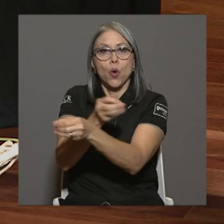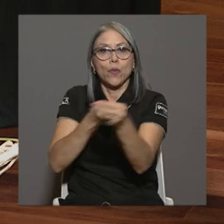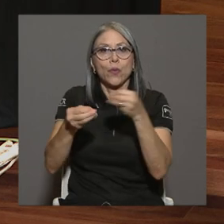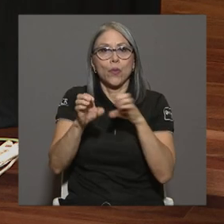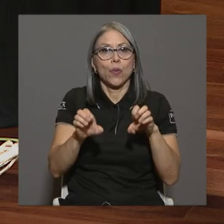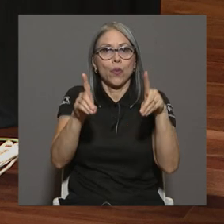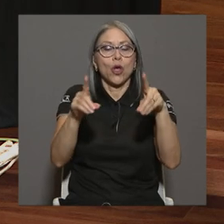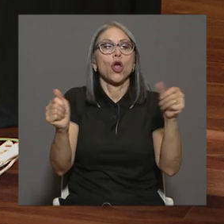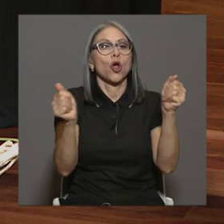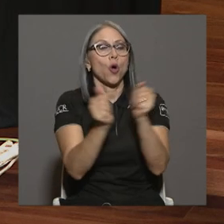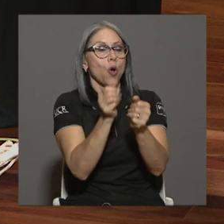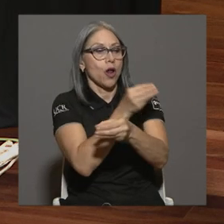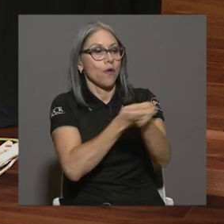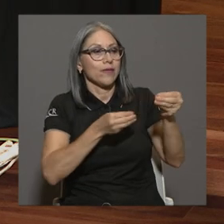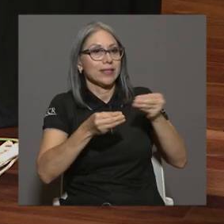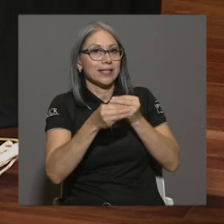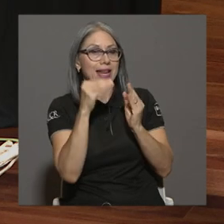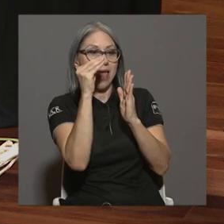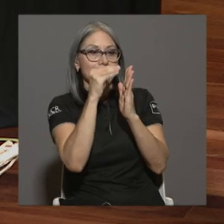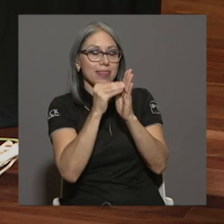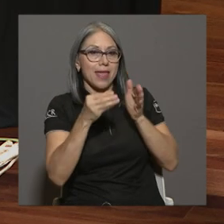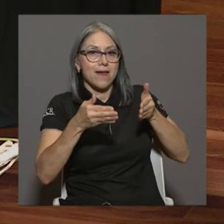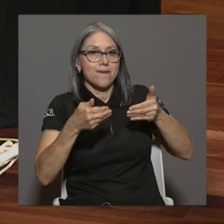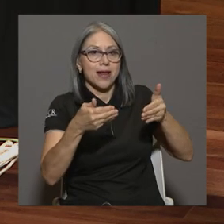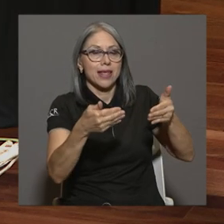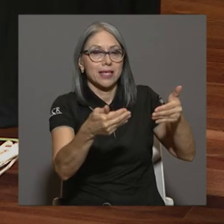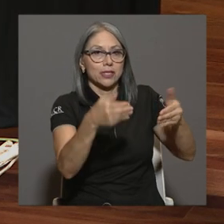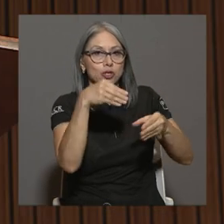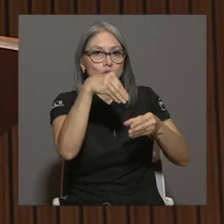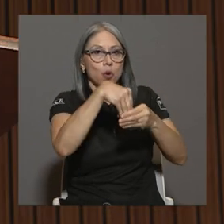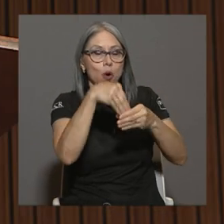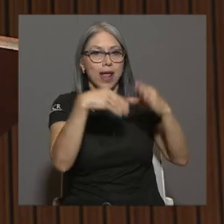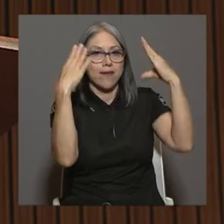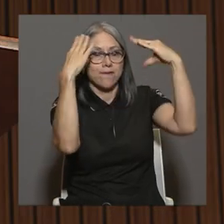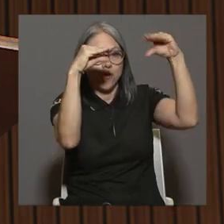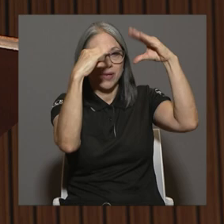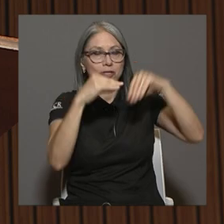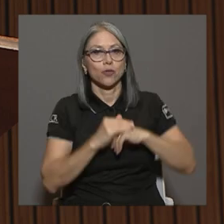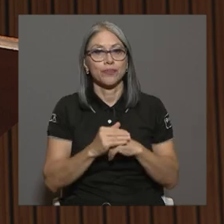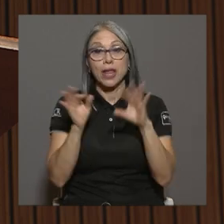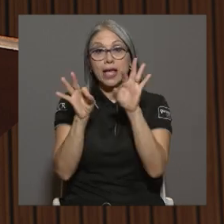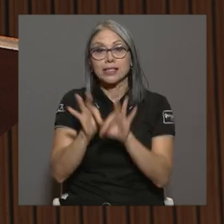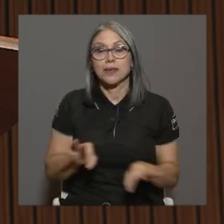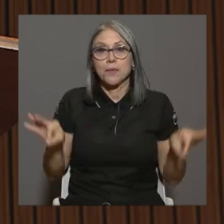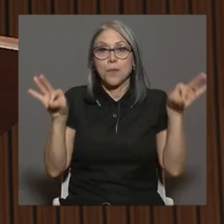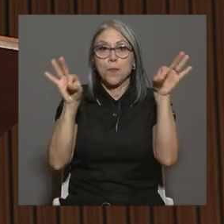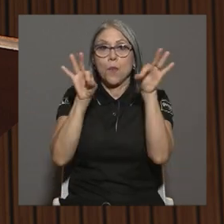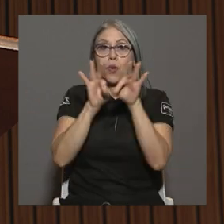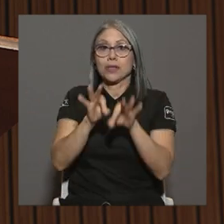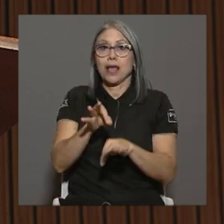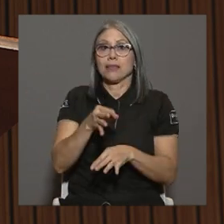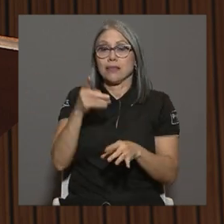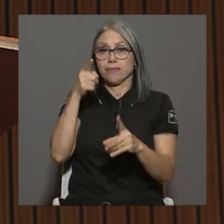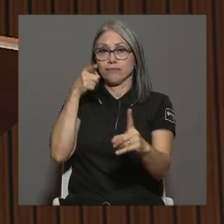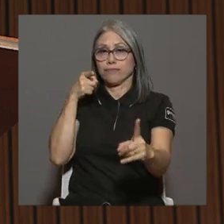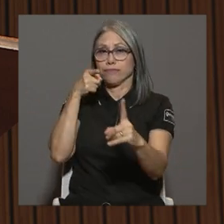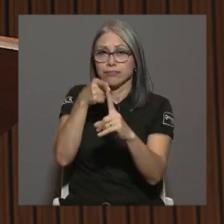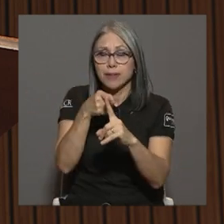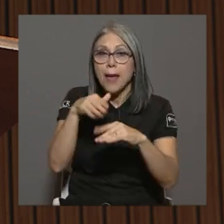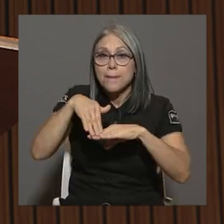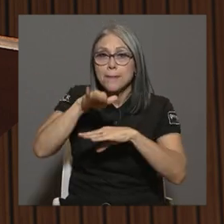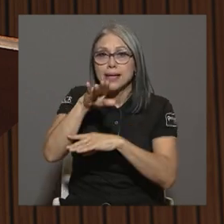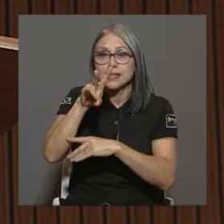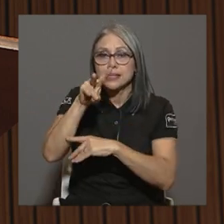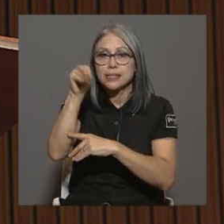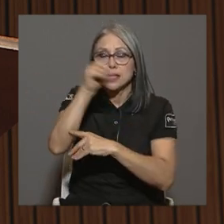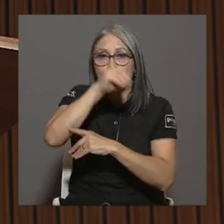la Oficina de Registro e Información. Resulta relevante destacar que más del 70% de las